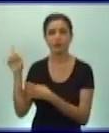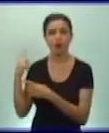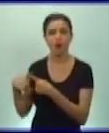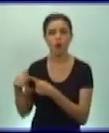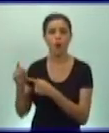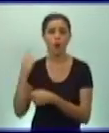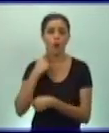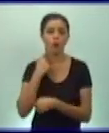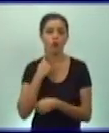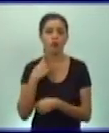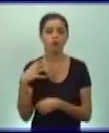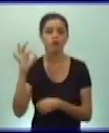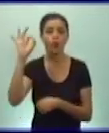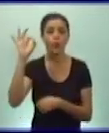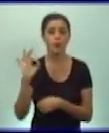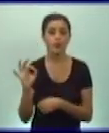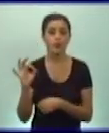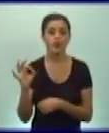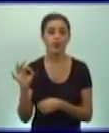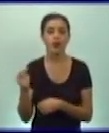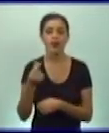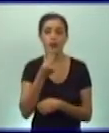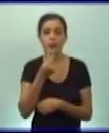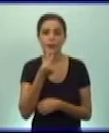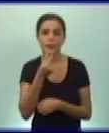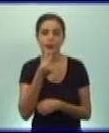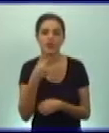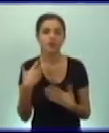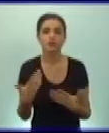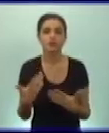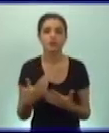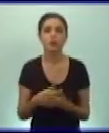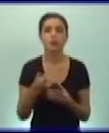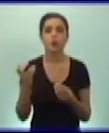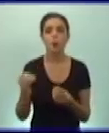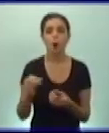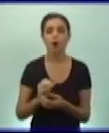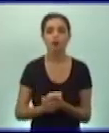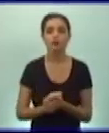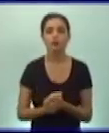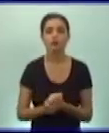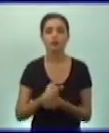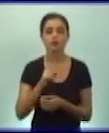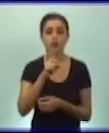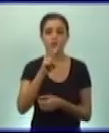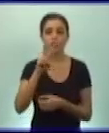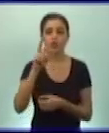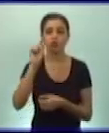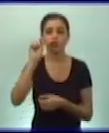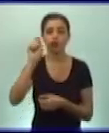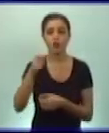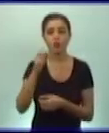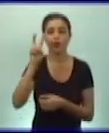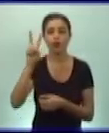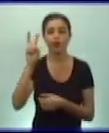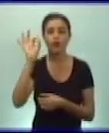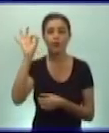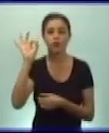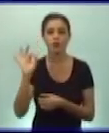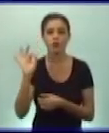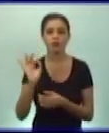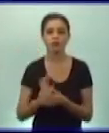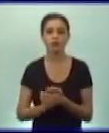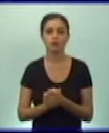el porcentaje del adulto mayor era de 12,2%. Ya desde ese